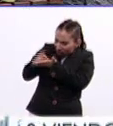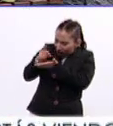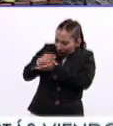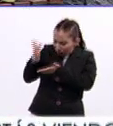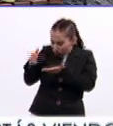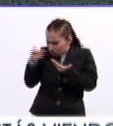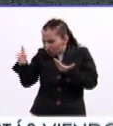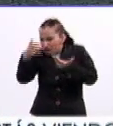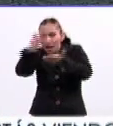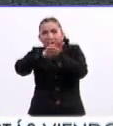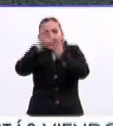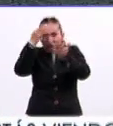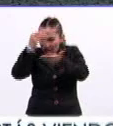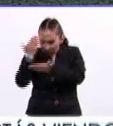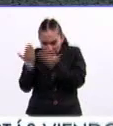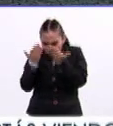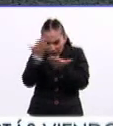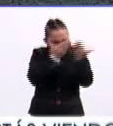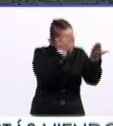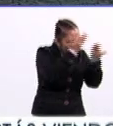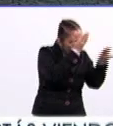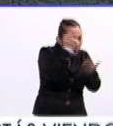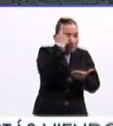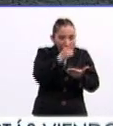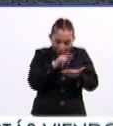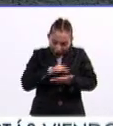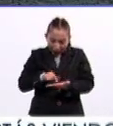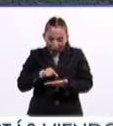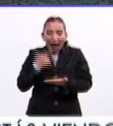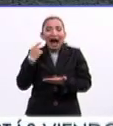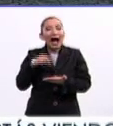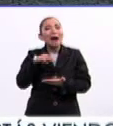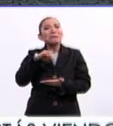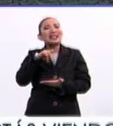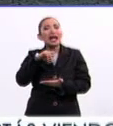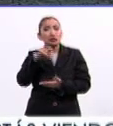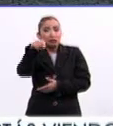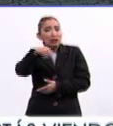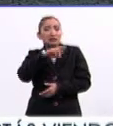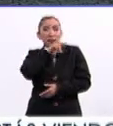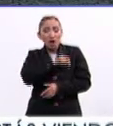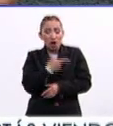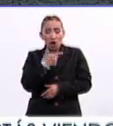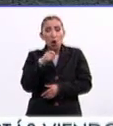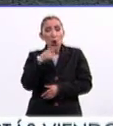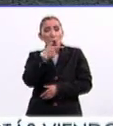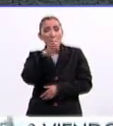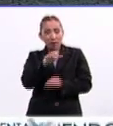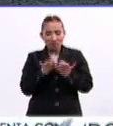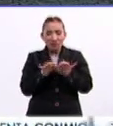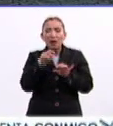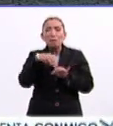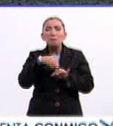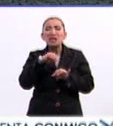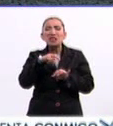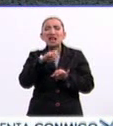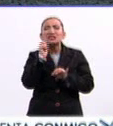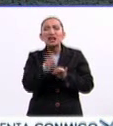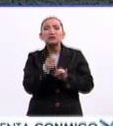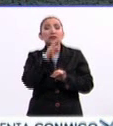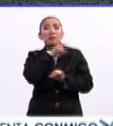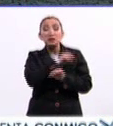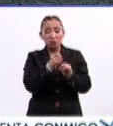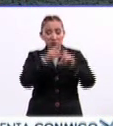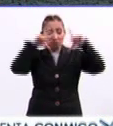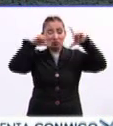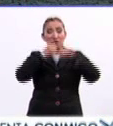libros en la biblioteca para saber quiénes eran las Mineidas. Ustedes lo ponen en Google y se acabó, ¿no? O sea, digamos que esa parte ya la tienen muy